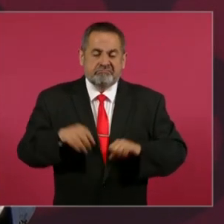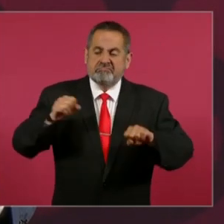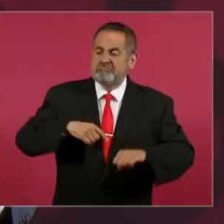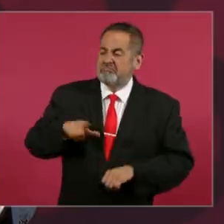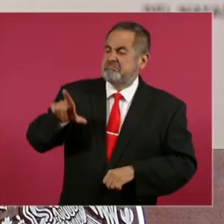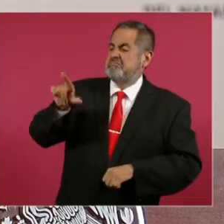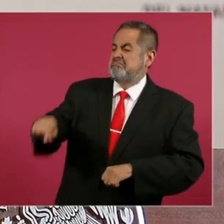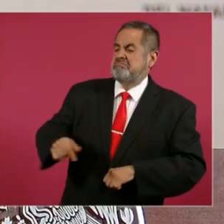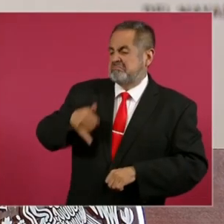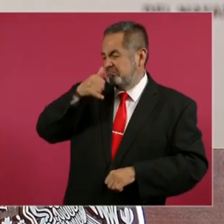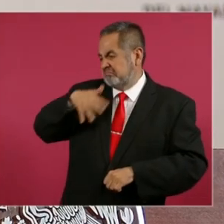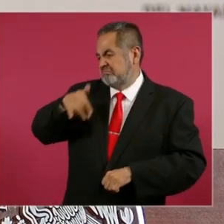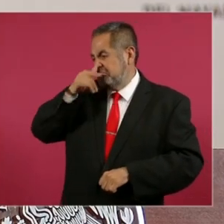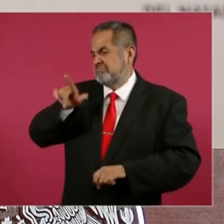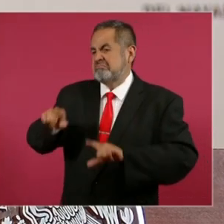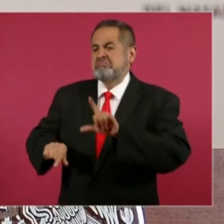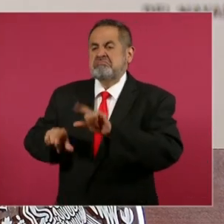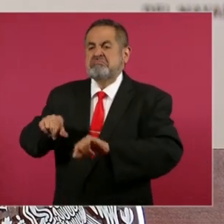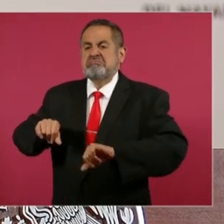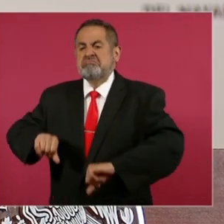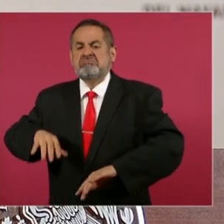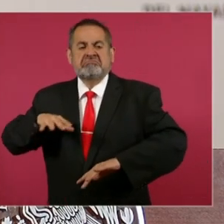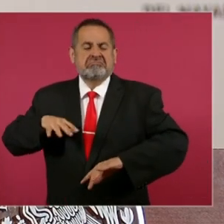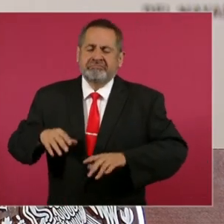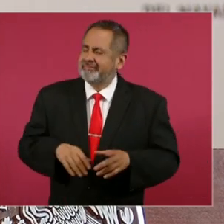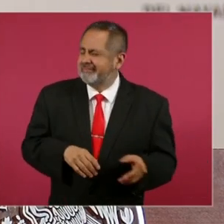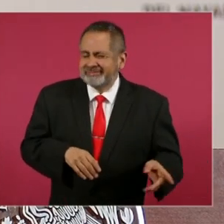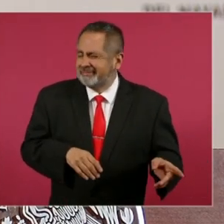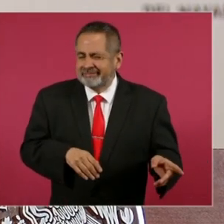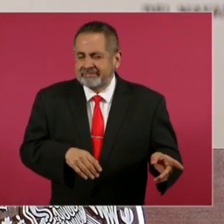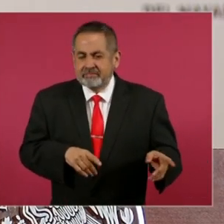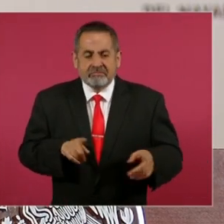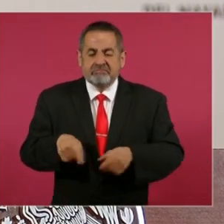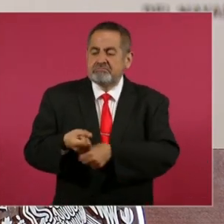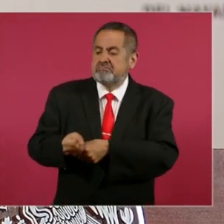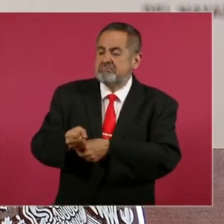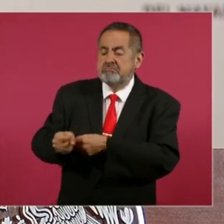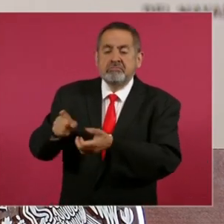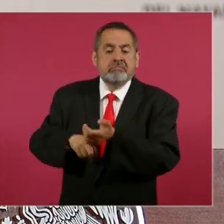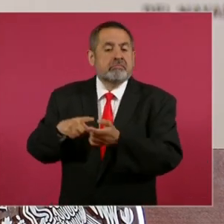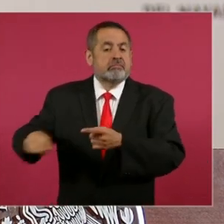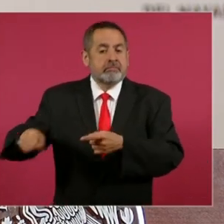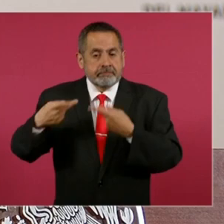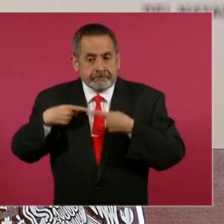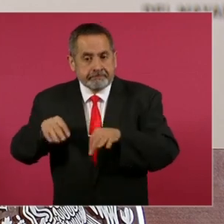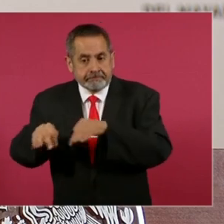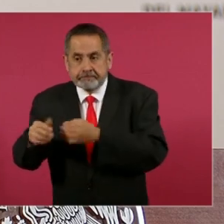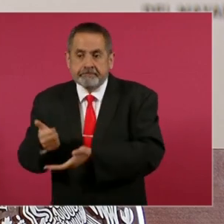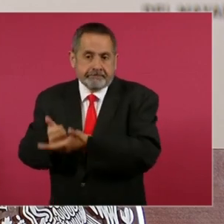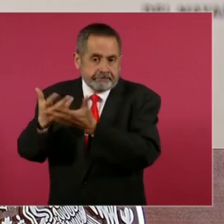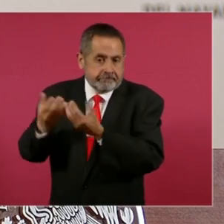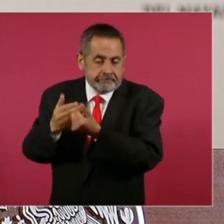déspotas, que tratan muy mal a sus trabajadores domésticos.